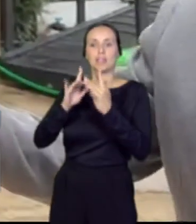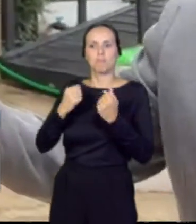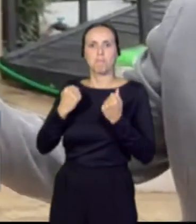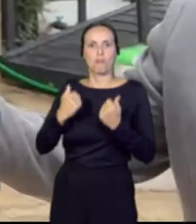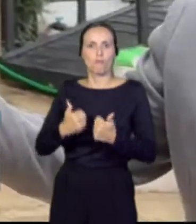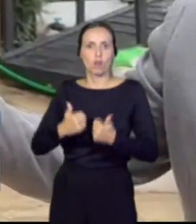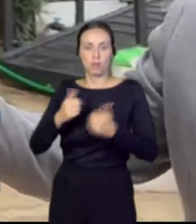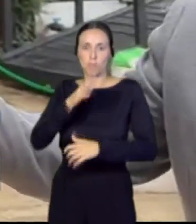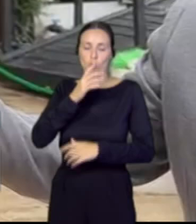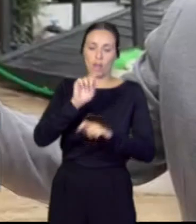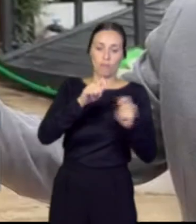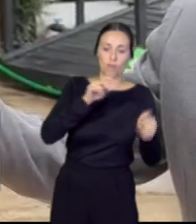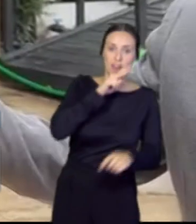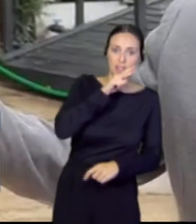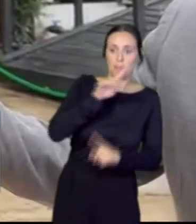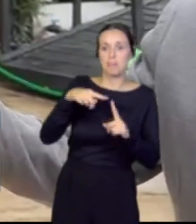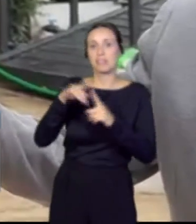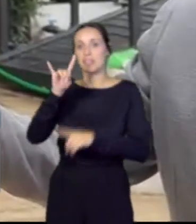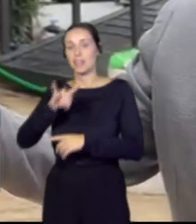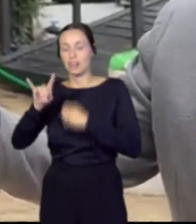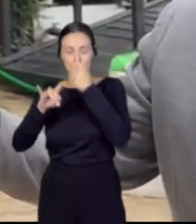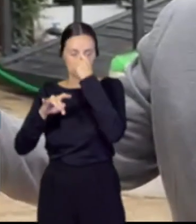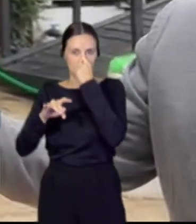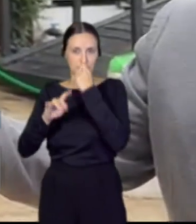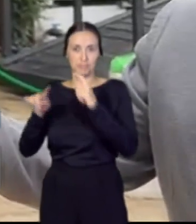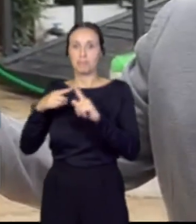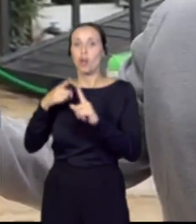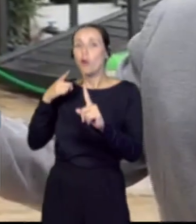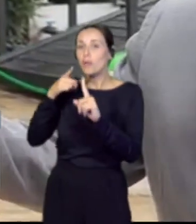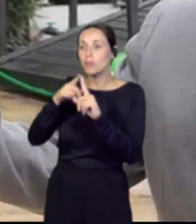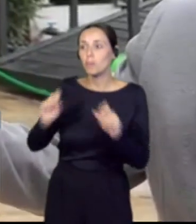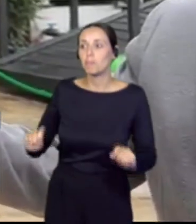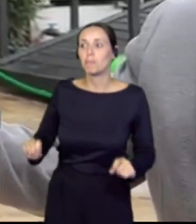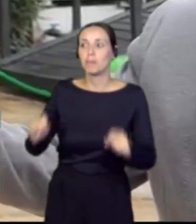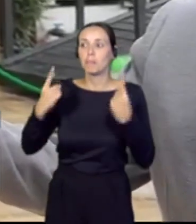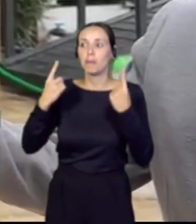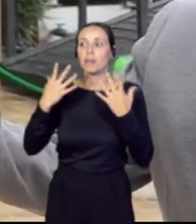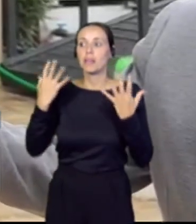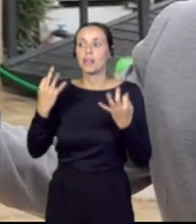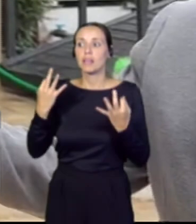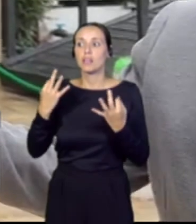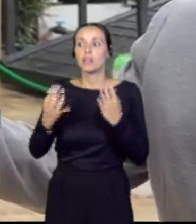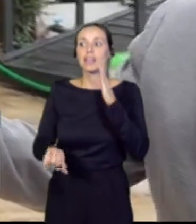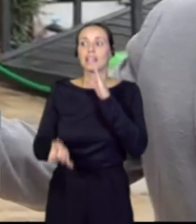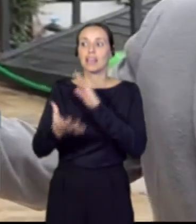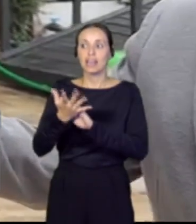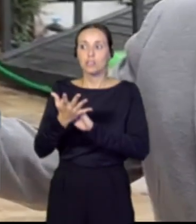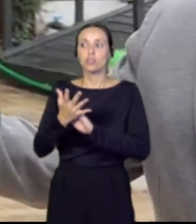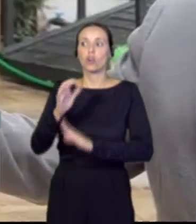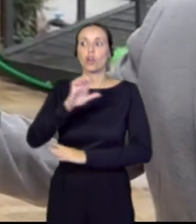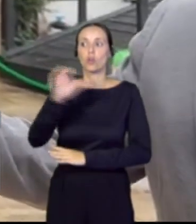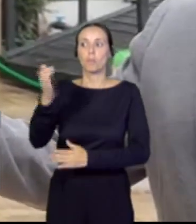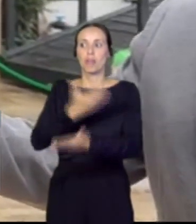Verde y Canarias, sino también con un objetivo que sería la primera vez que se hace en Europa, que es la creación de una Asociación Europea de Cooperación